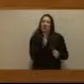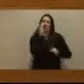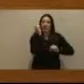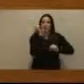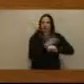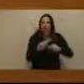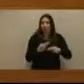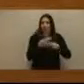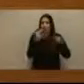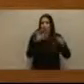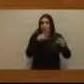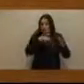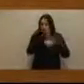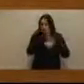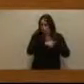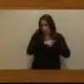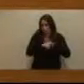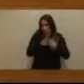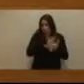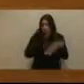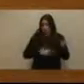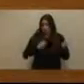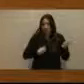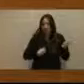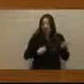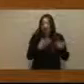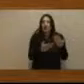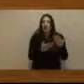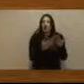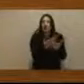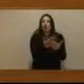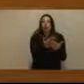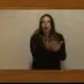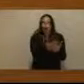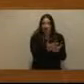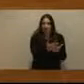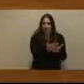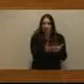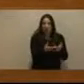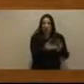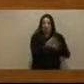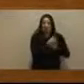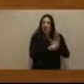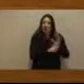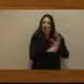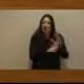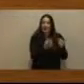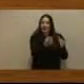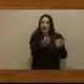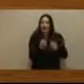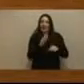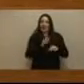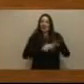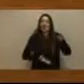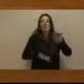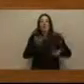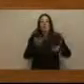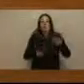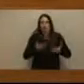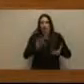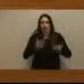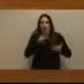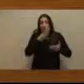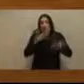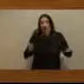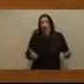como consecuencia de la gestión de este expediente, se solicita se adopten las medidas oportunas al objeto de valorar la posible existencia por acción